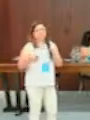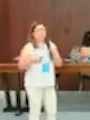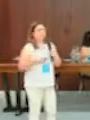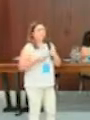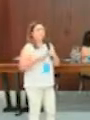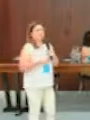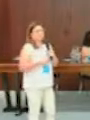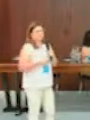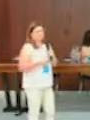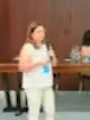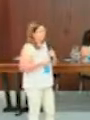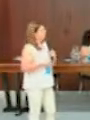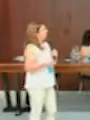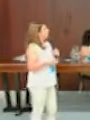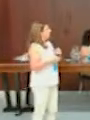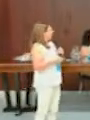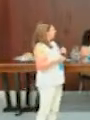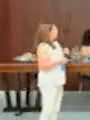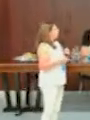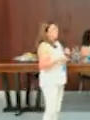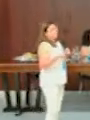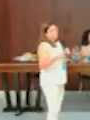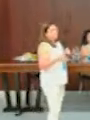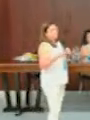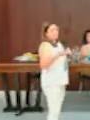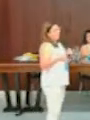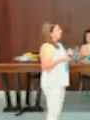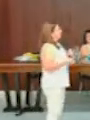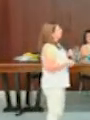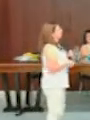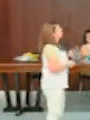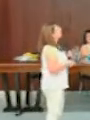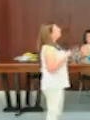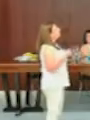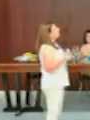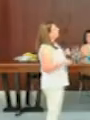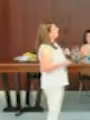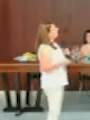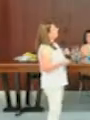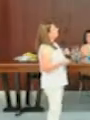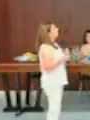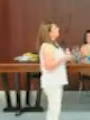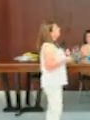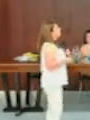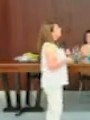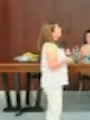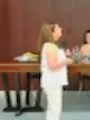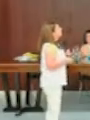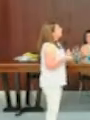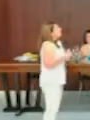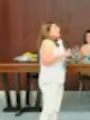las instituciones por reducir costo. Termina siendo un número y un precio. Problemas en el diagnóstico y el